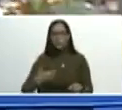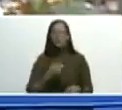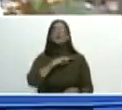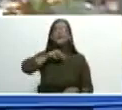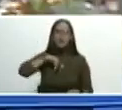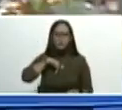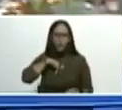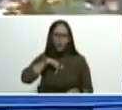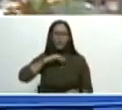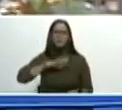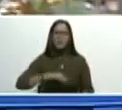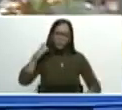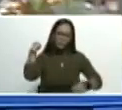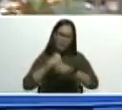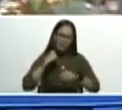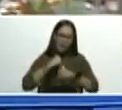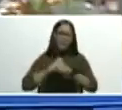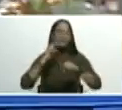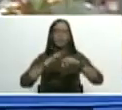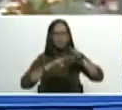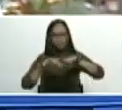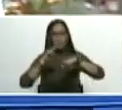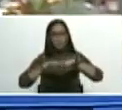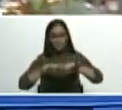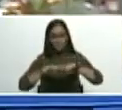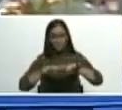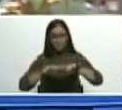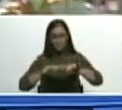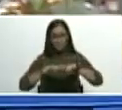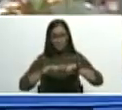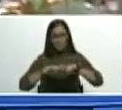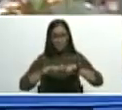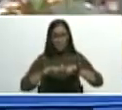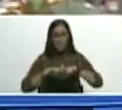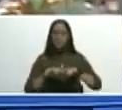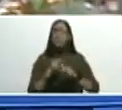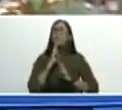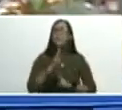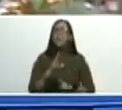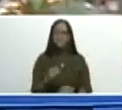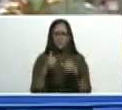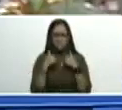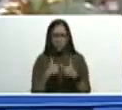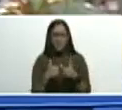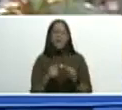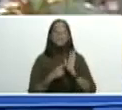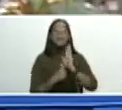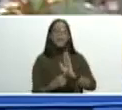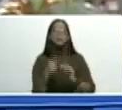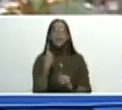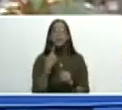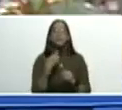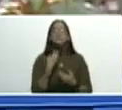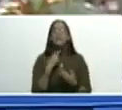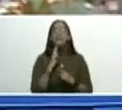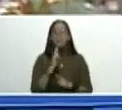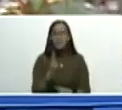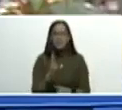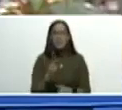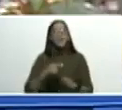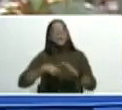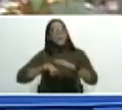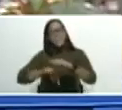dedicamos al trabajo constructivo, con frutos concretos. Y para mostrar uno de los frutos,